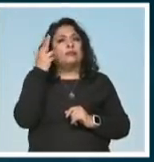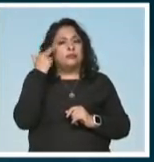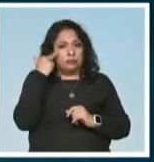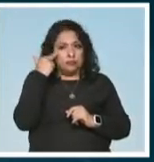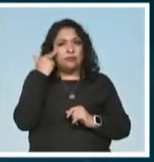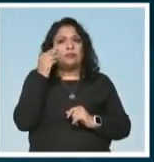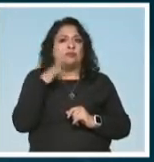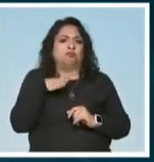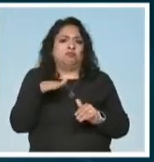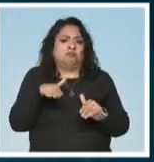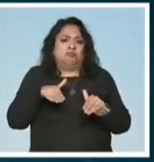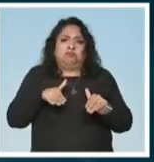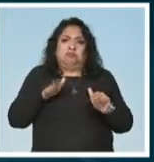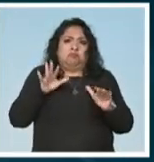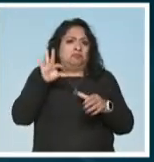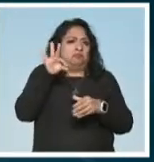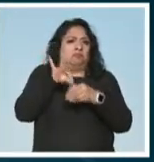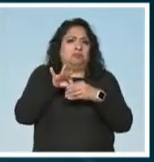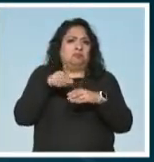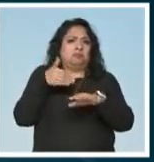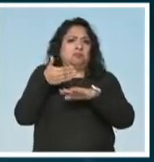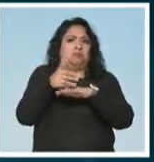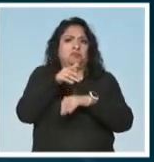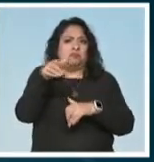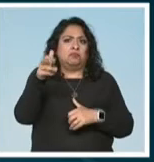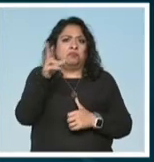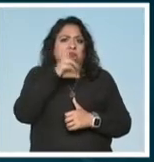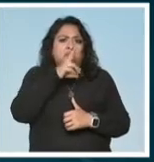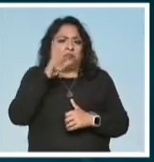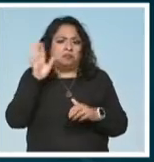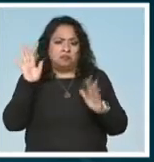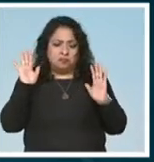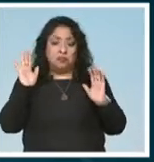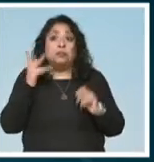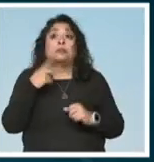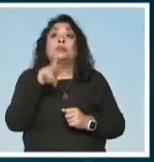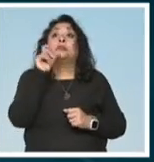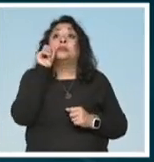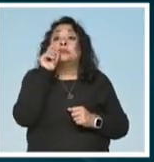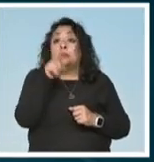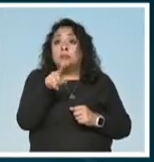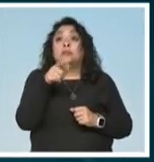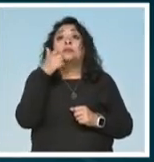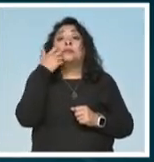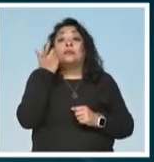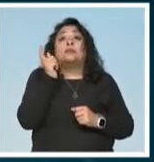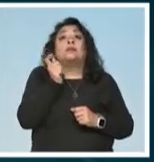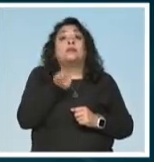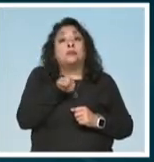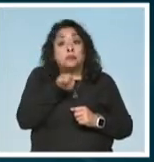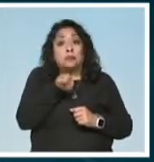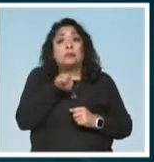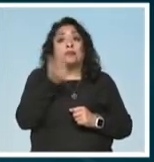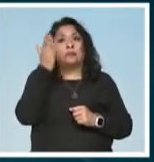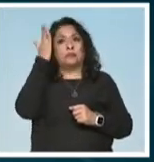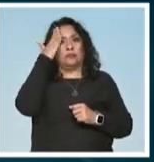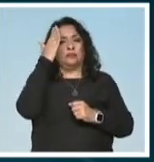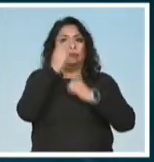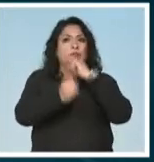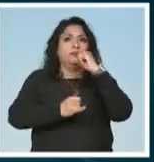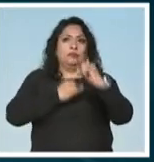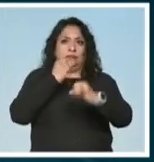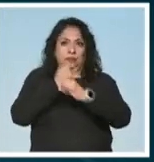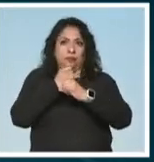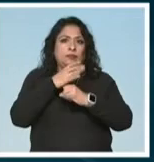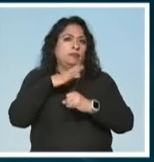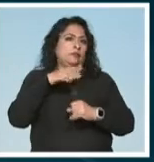ha abstenido de un voto en contra de la propia Rusia, pero también porque lo que quiere es ocupar el liderazgo internacional